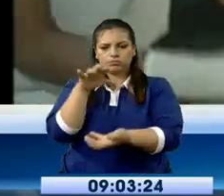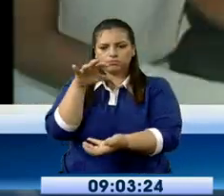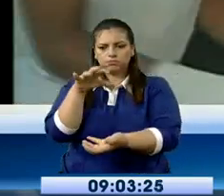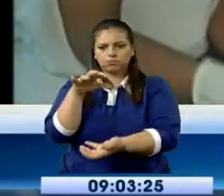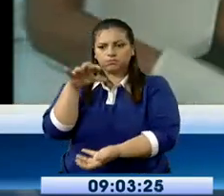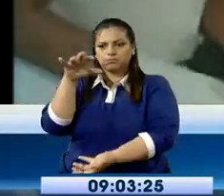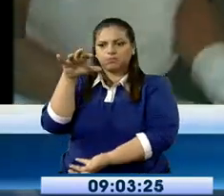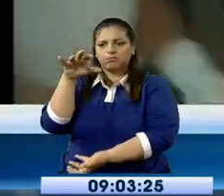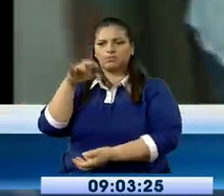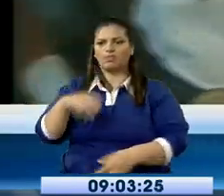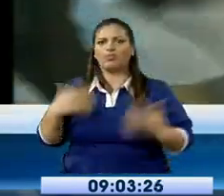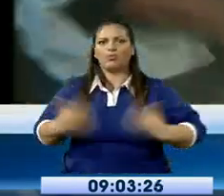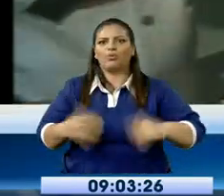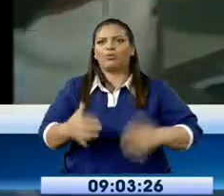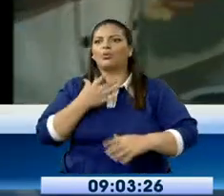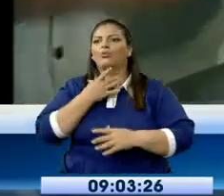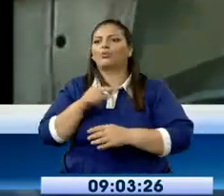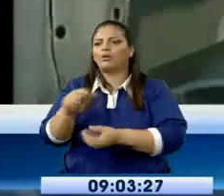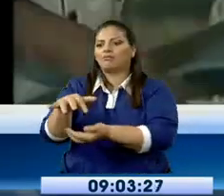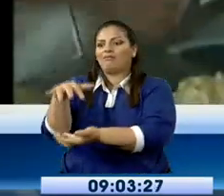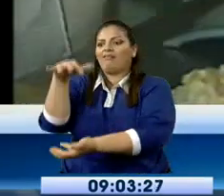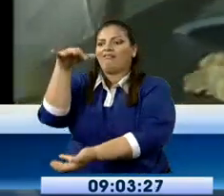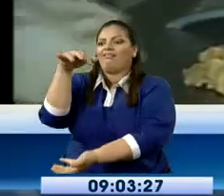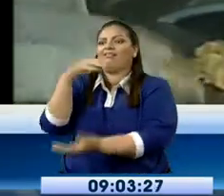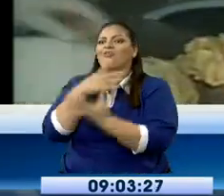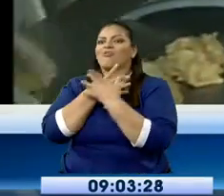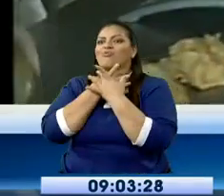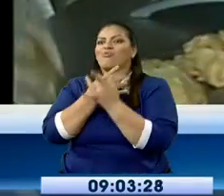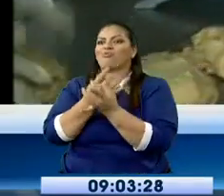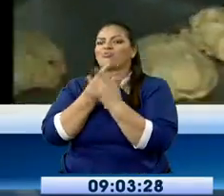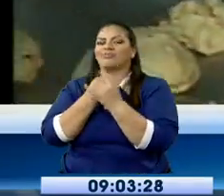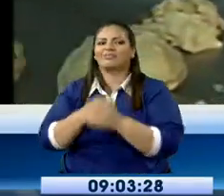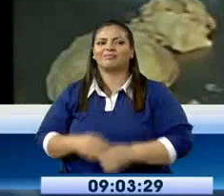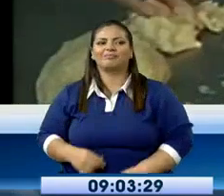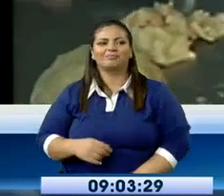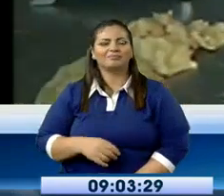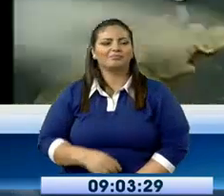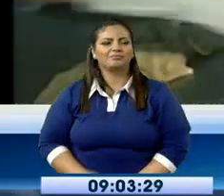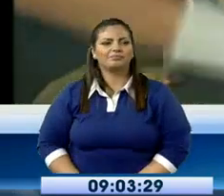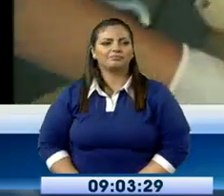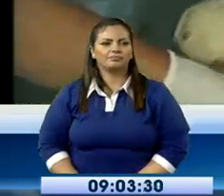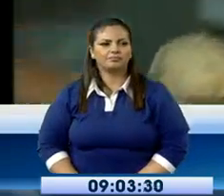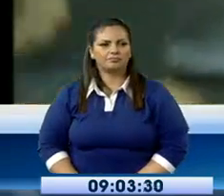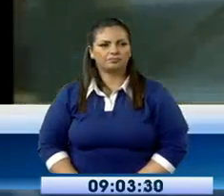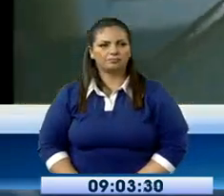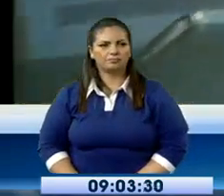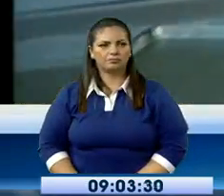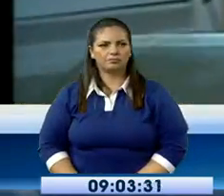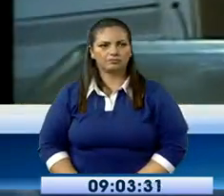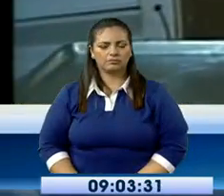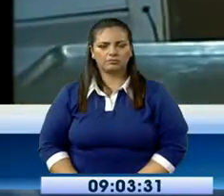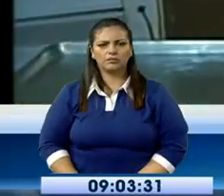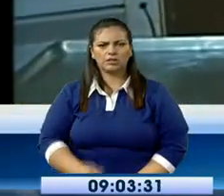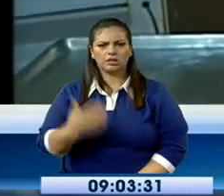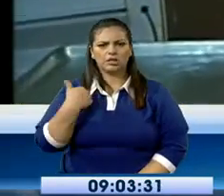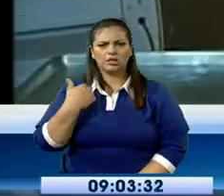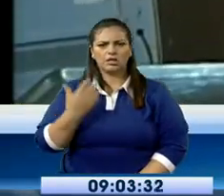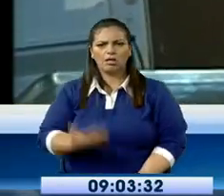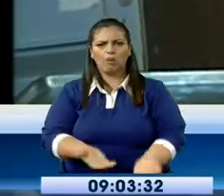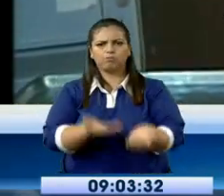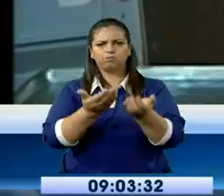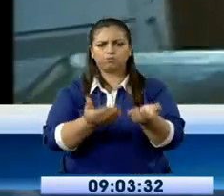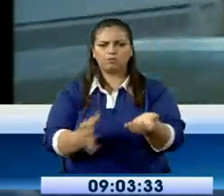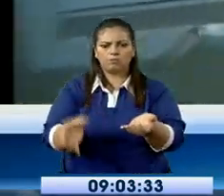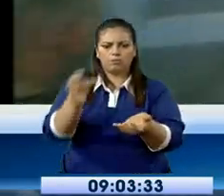ese está muy bien para mí, creo que muy bien. Por ejemplo, ustedes saben al ojo, tienen que pesar. No, con la gramera, para que no se perjudique